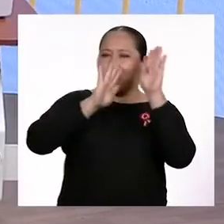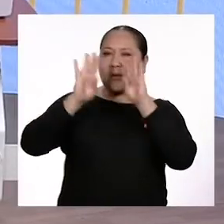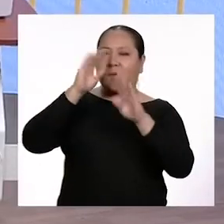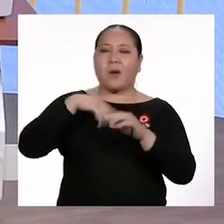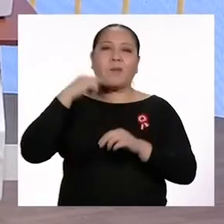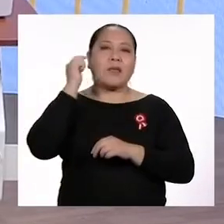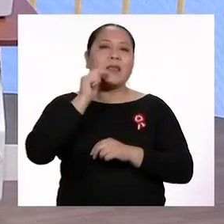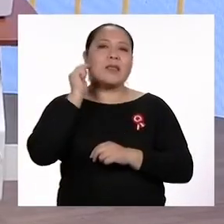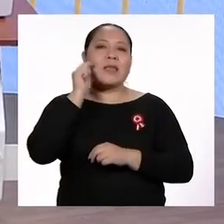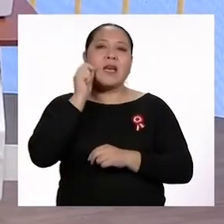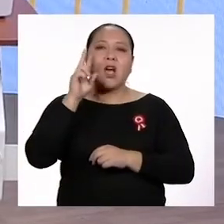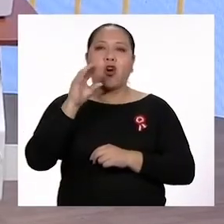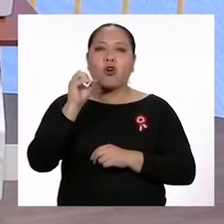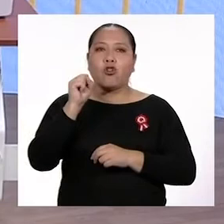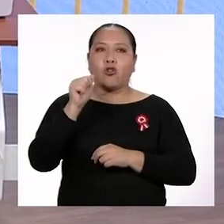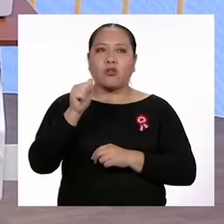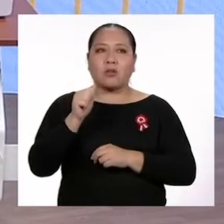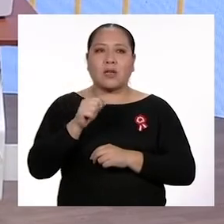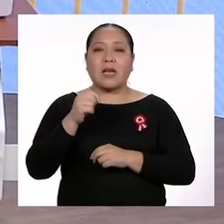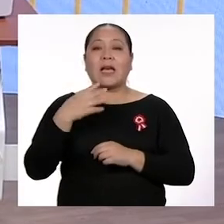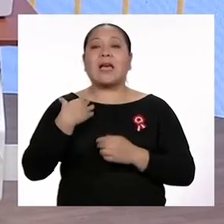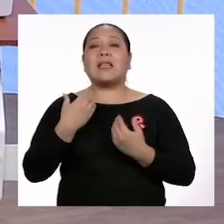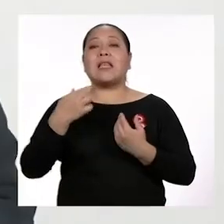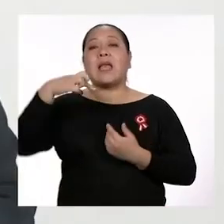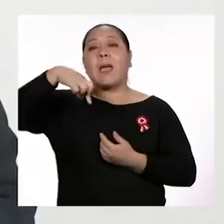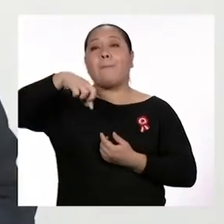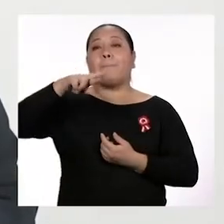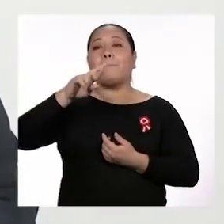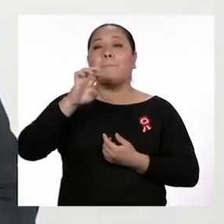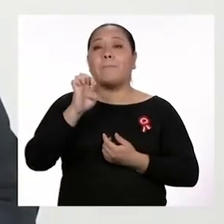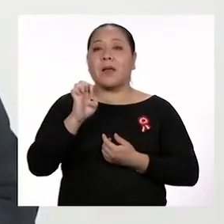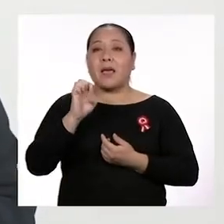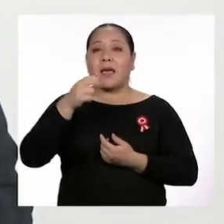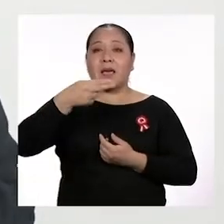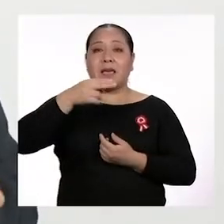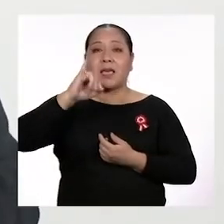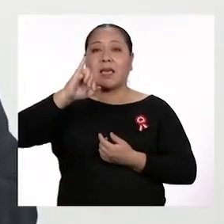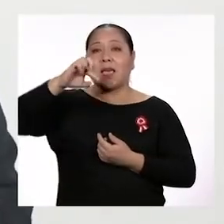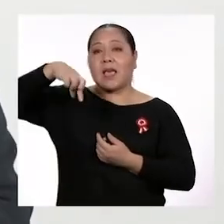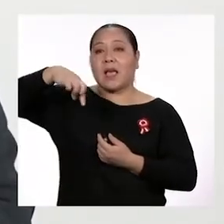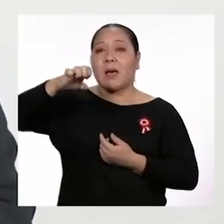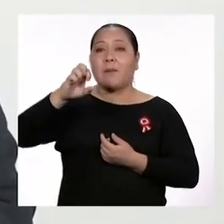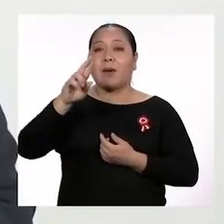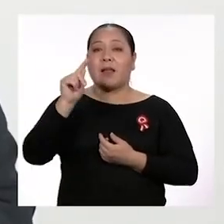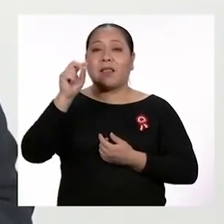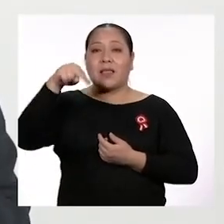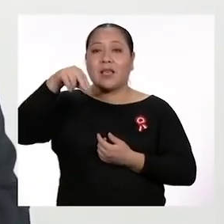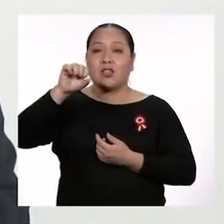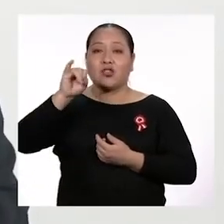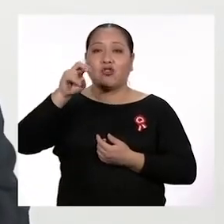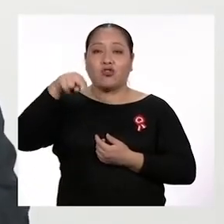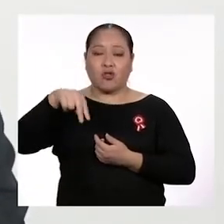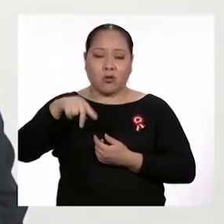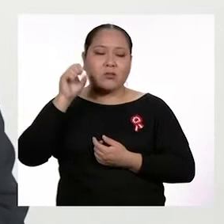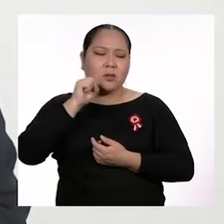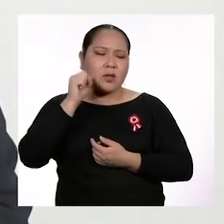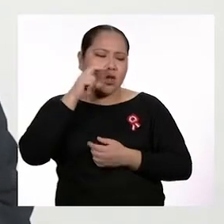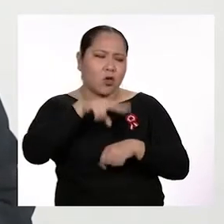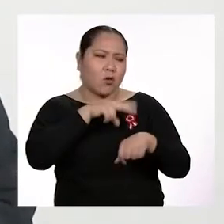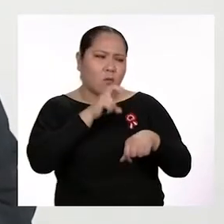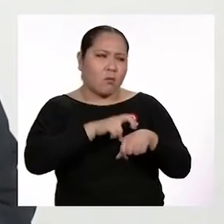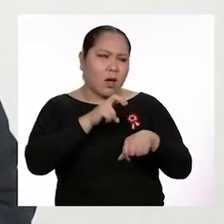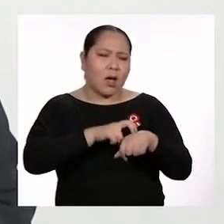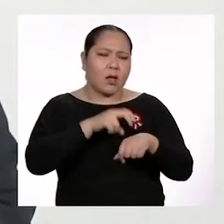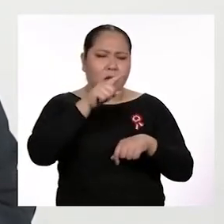mi tía Rosa, que sufre de prehipertensión. Lo entiendo. Es normal que nos preocupemos por nuestros seres